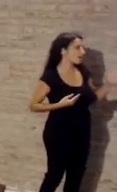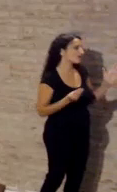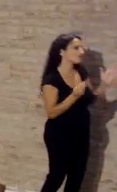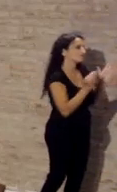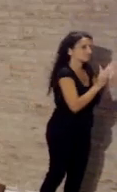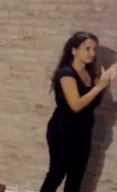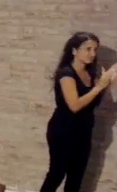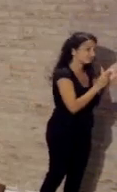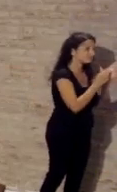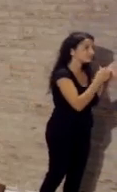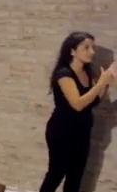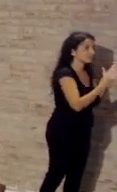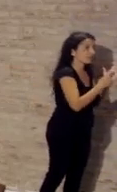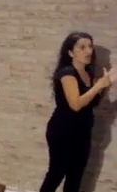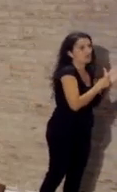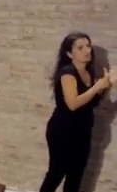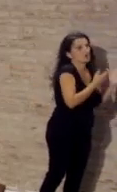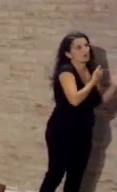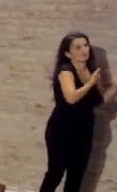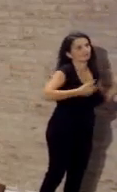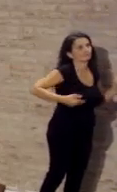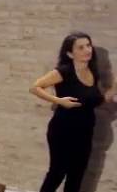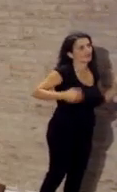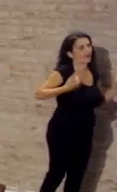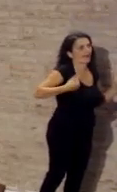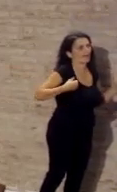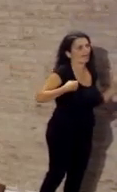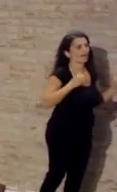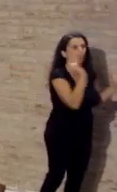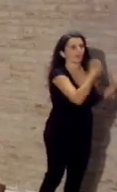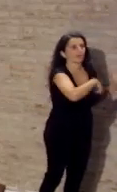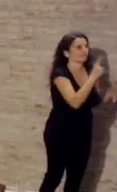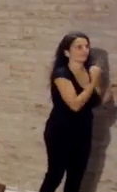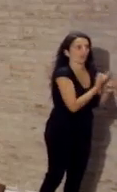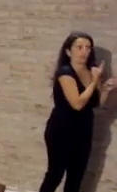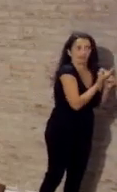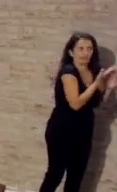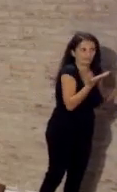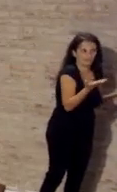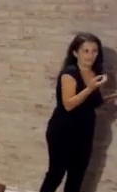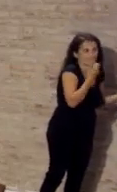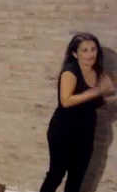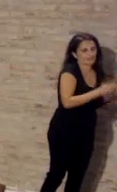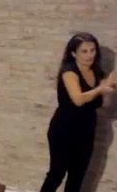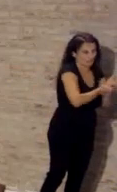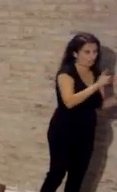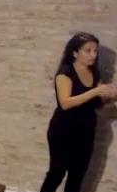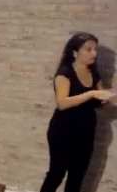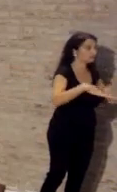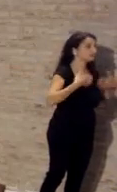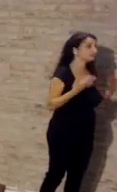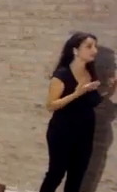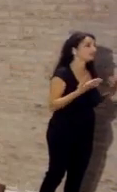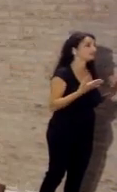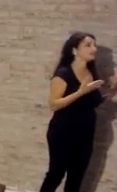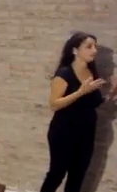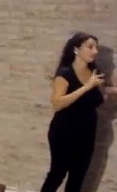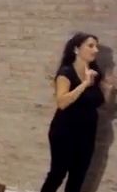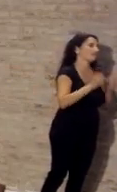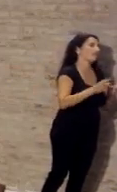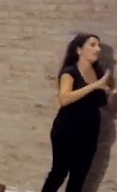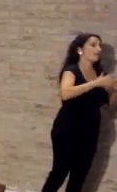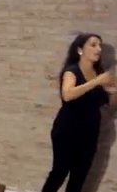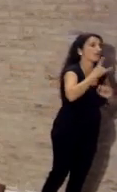difícil que se pueda eh desligar el estado argentino de esto tan fácil eh Y bueno y que también nos permite